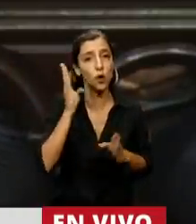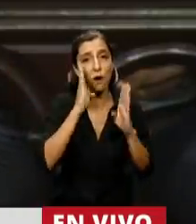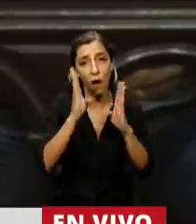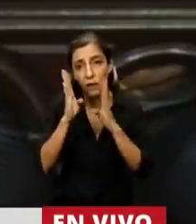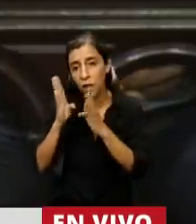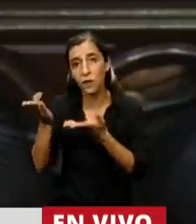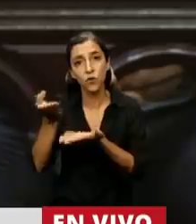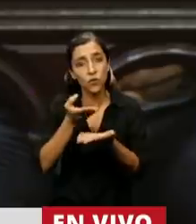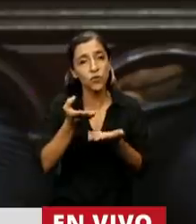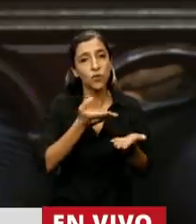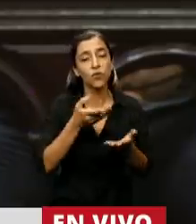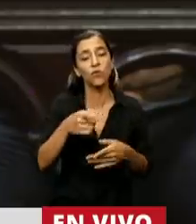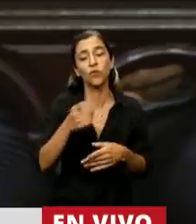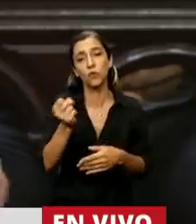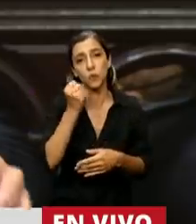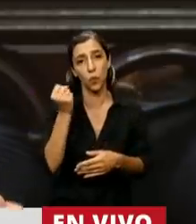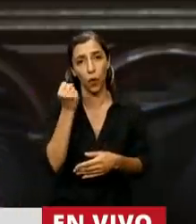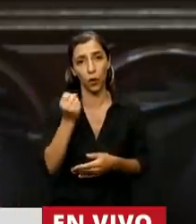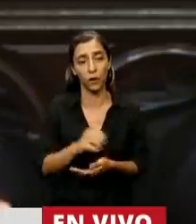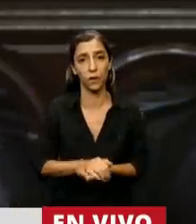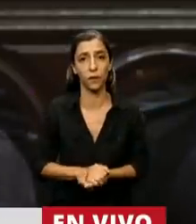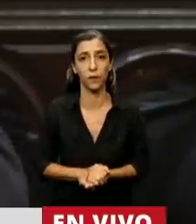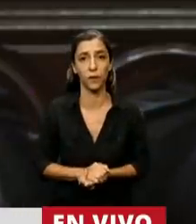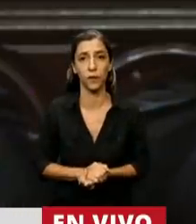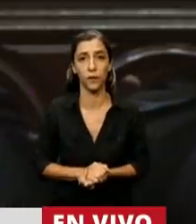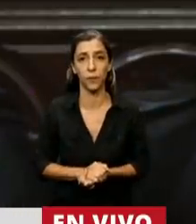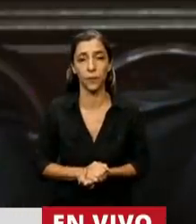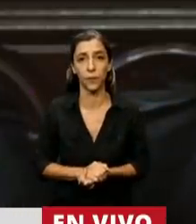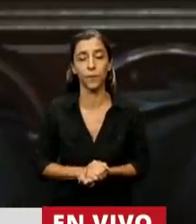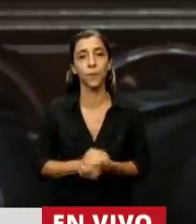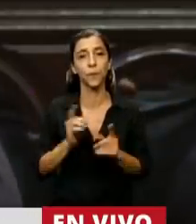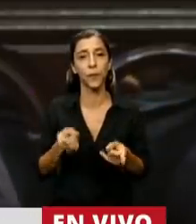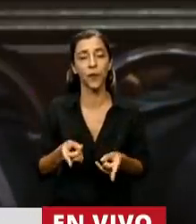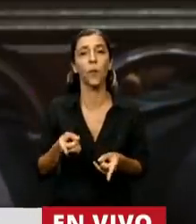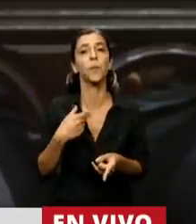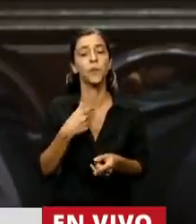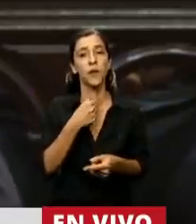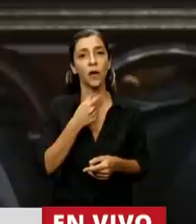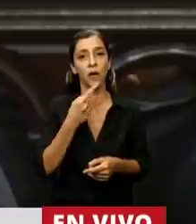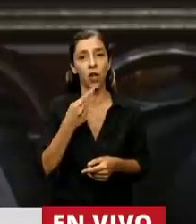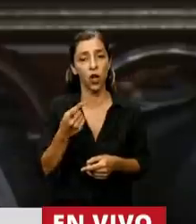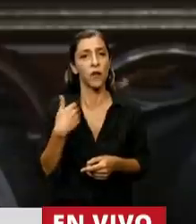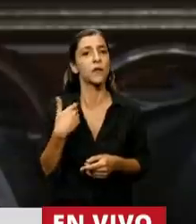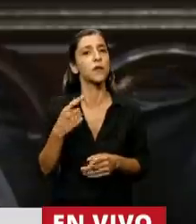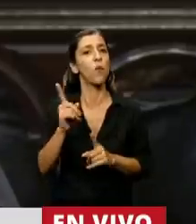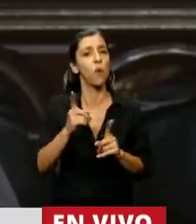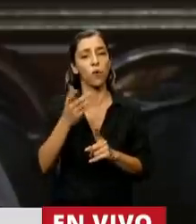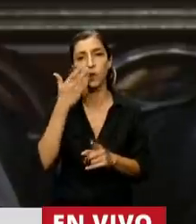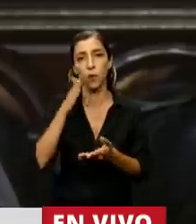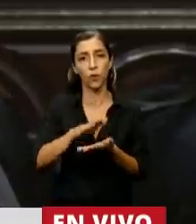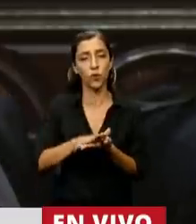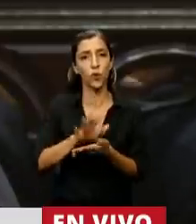bueno hay una situación también que hicieron referencia al caso de la provincia de santa cruz